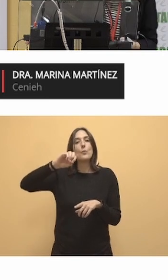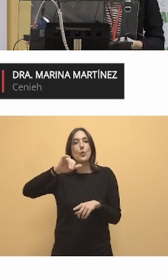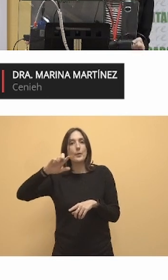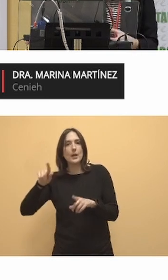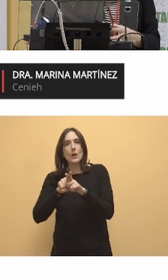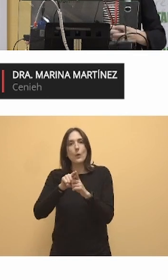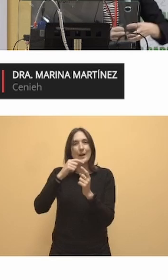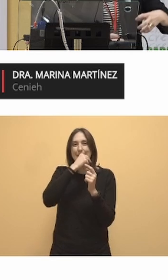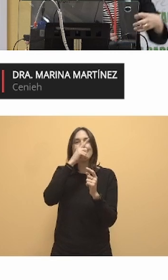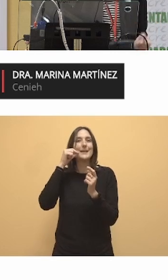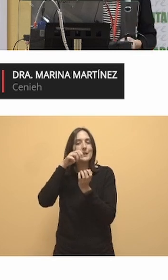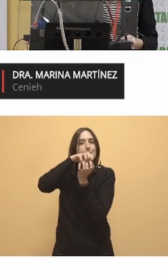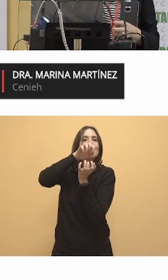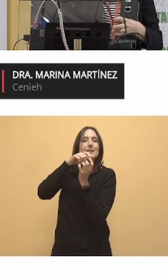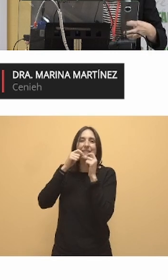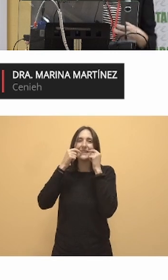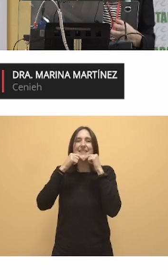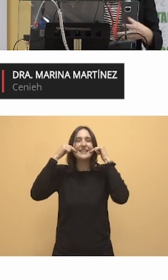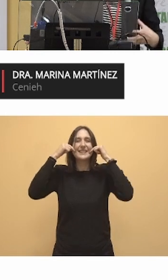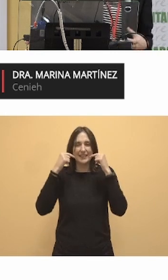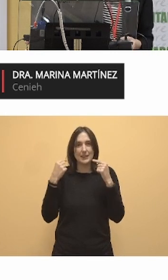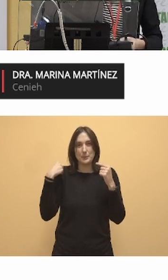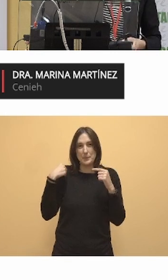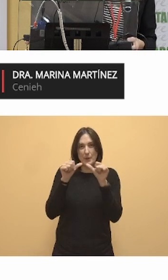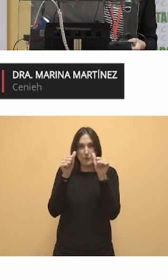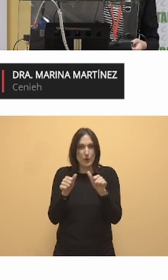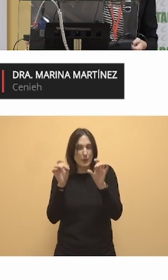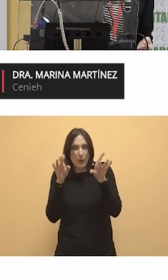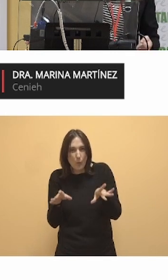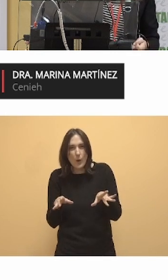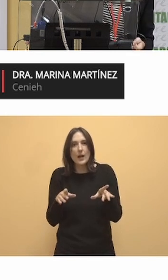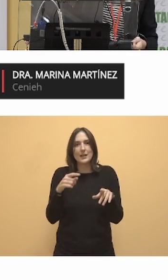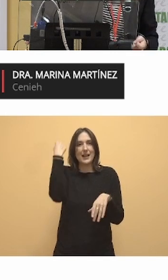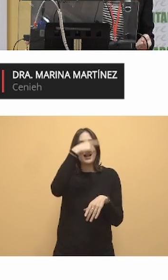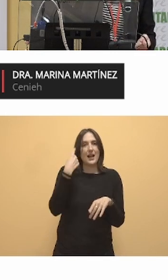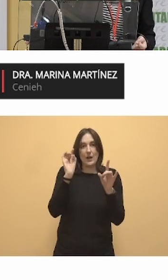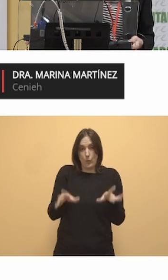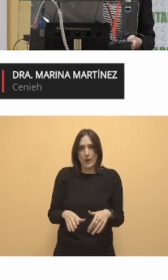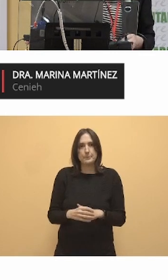esos premolares, se configura esa cara.